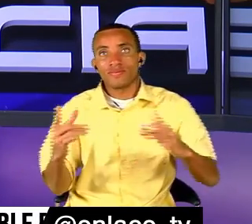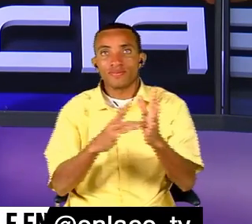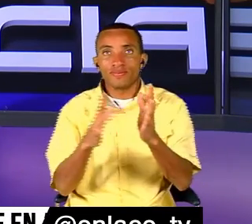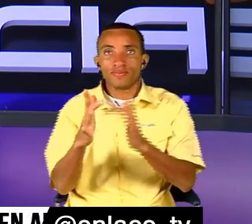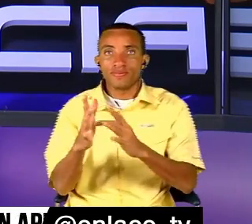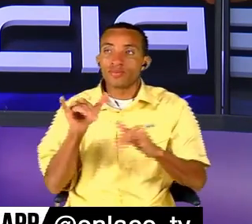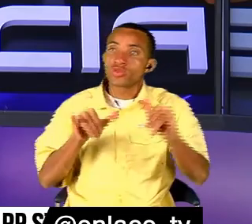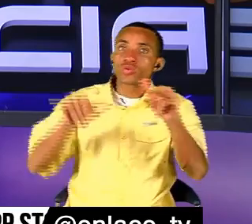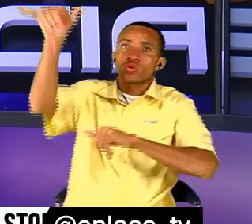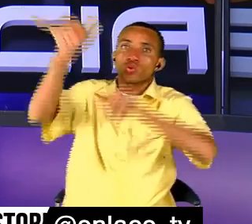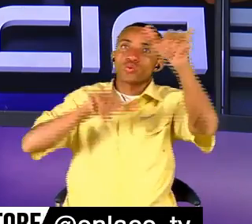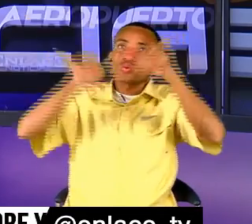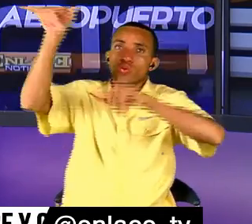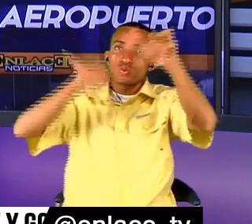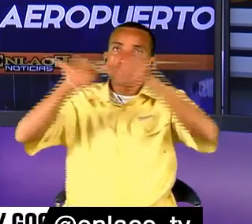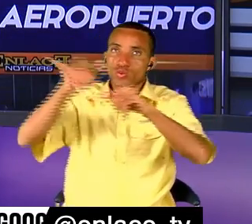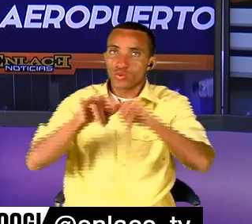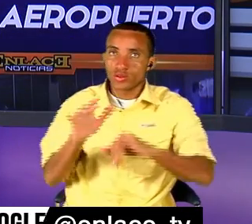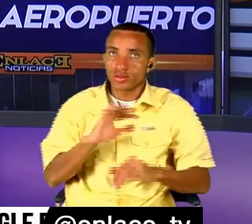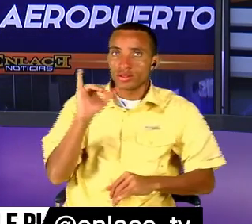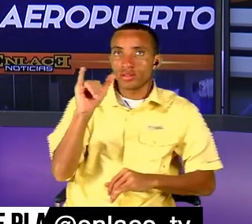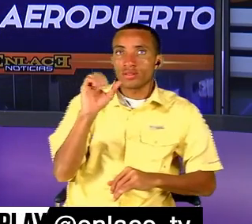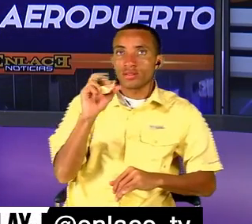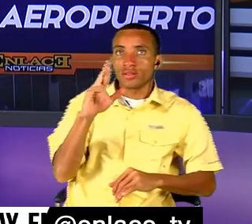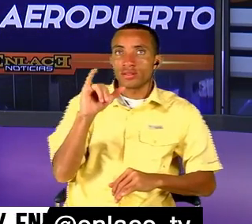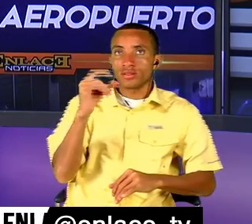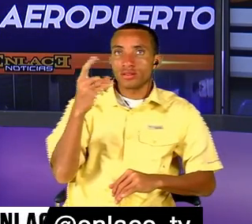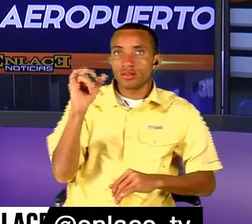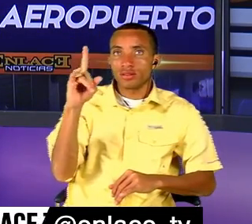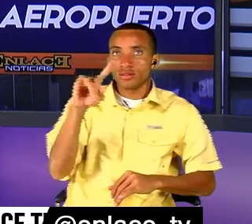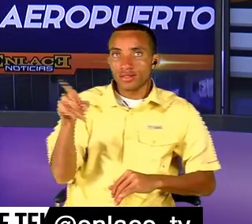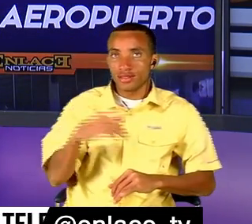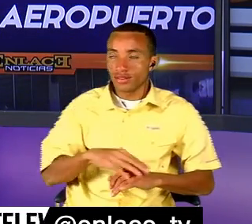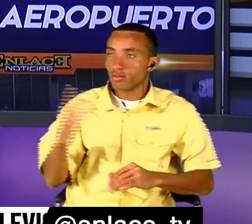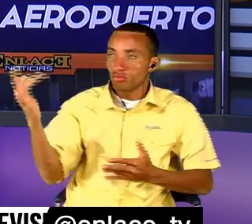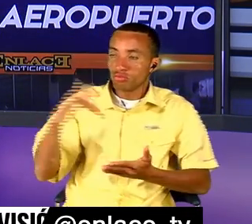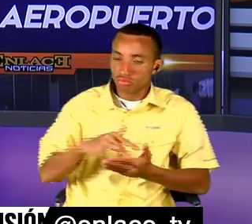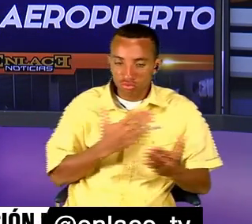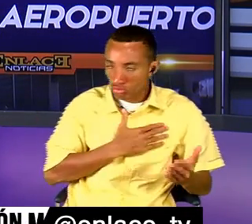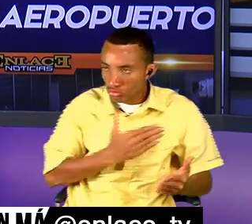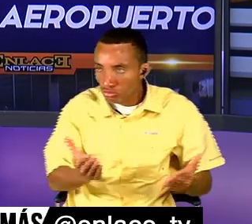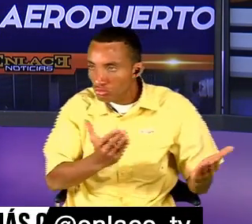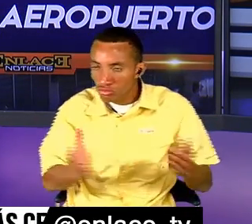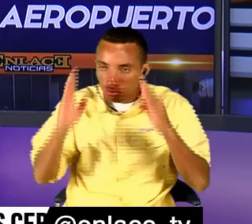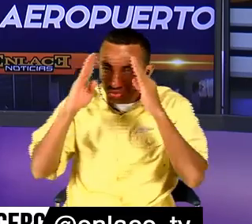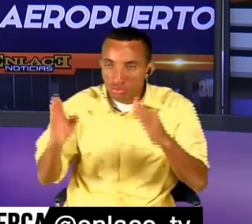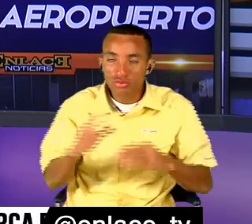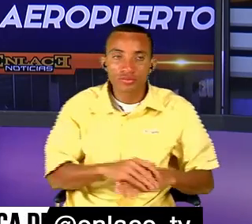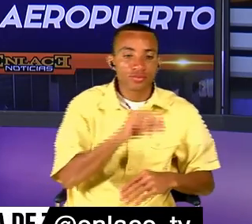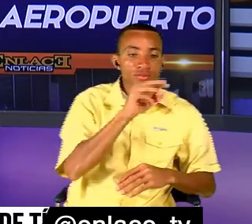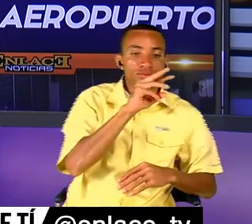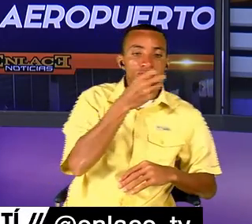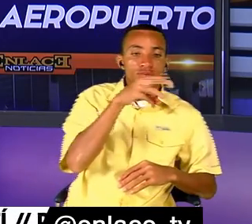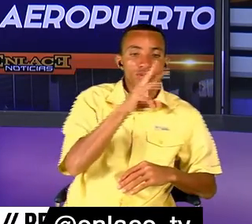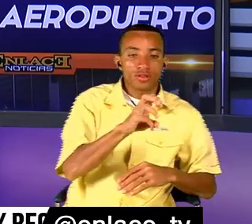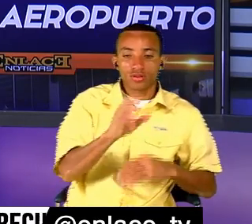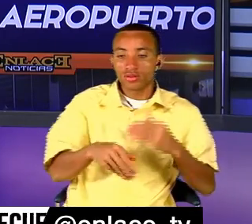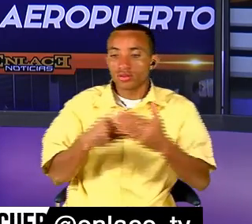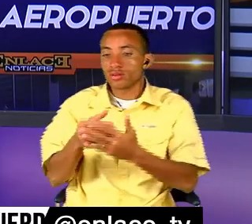los cientos de viajeros que llegarán a Barranca Bermeja durante esta temporada comprendida entre el 18 y el 27 de